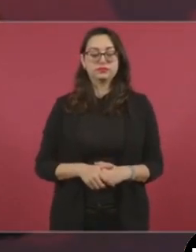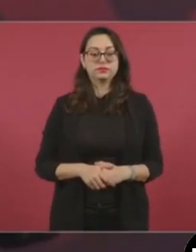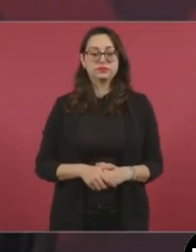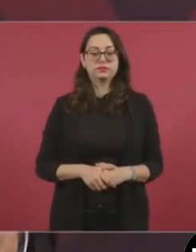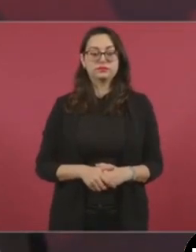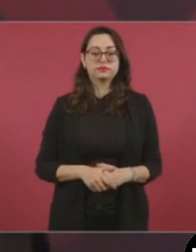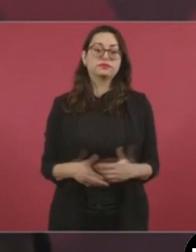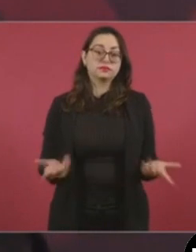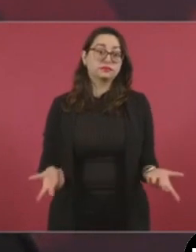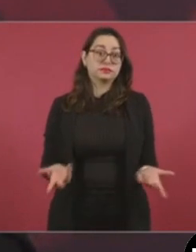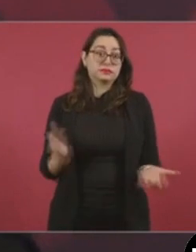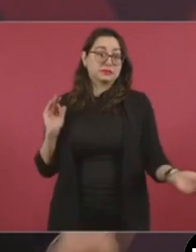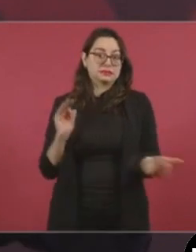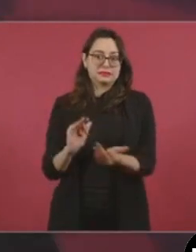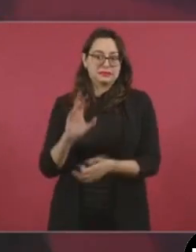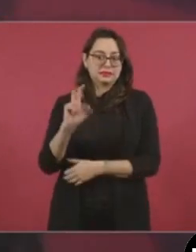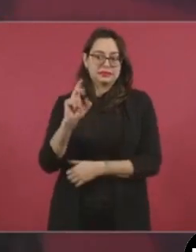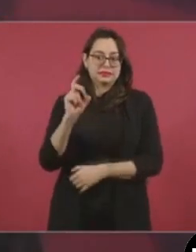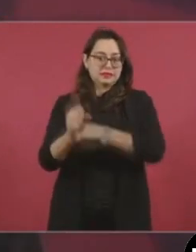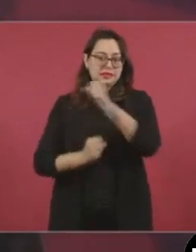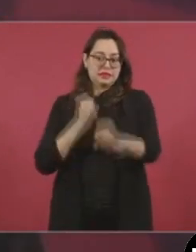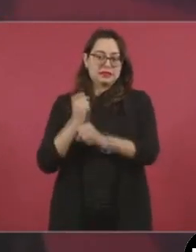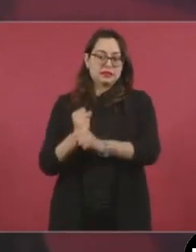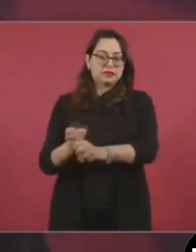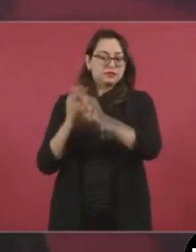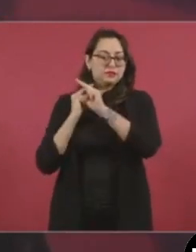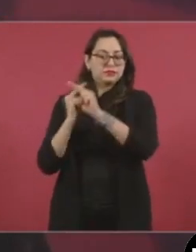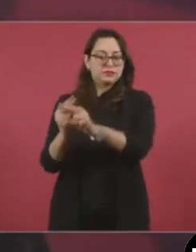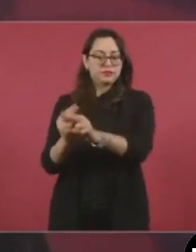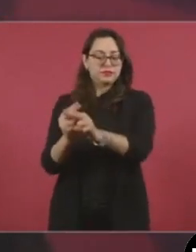Eso pasó hace 30 años.